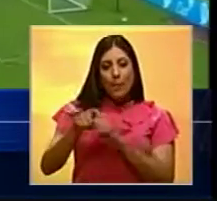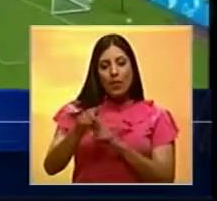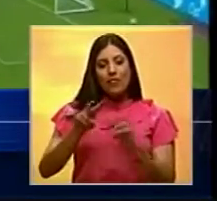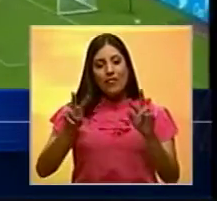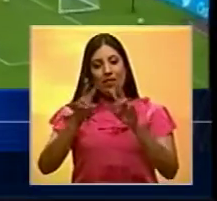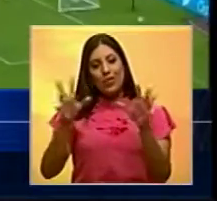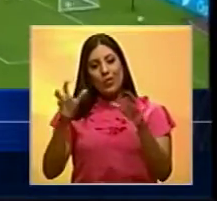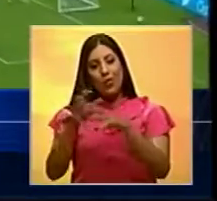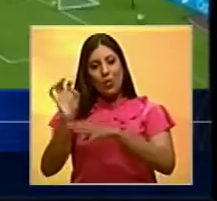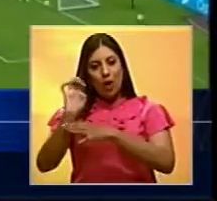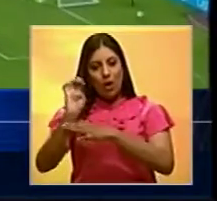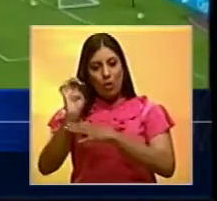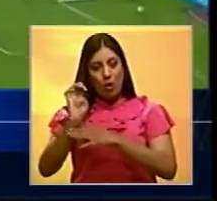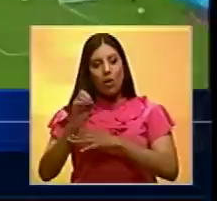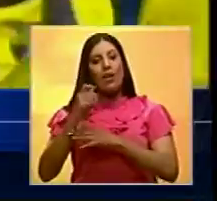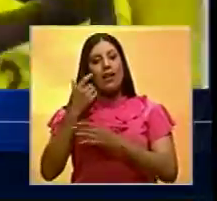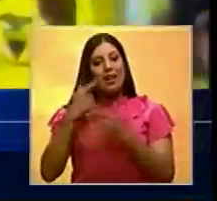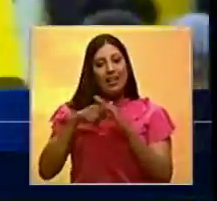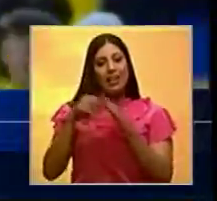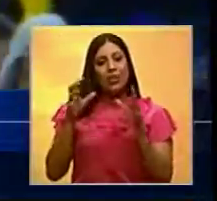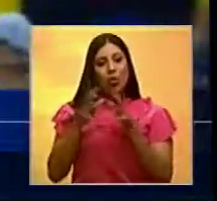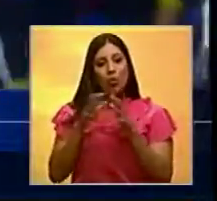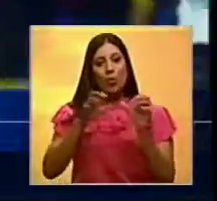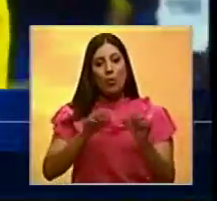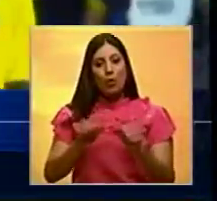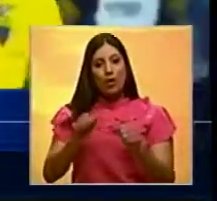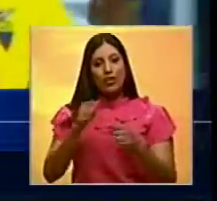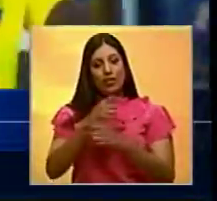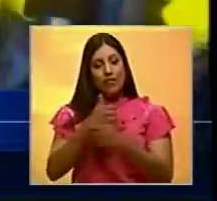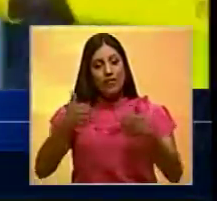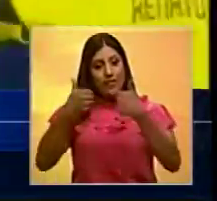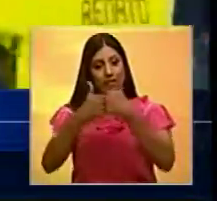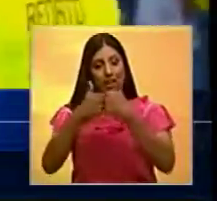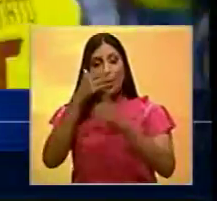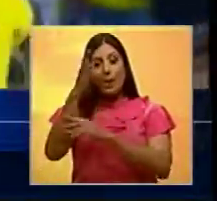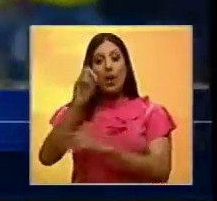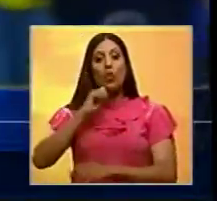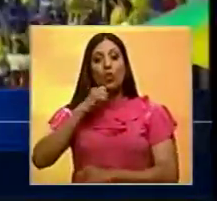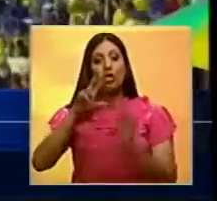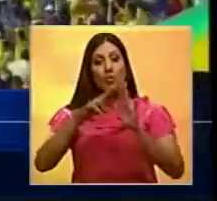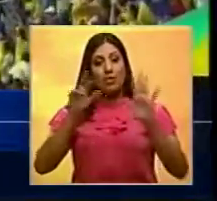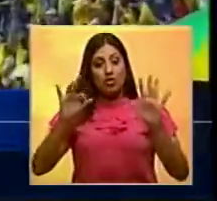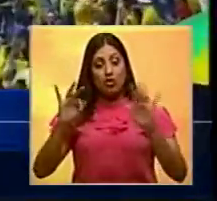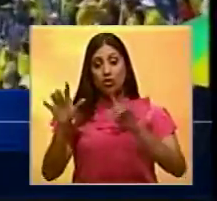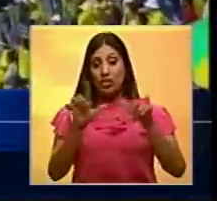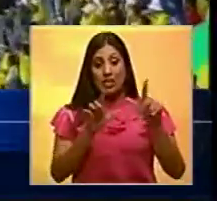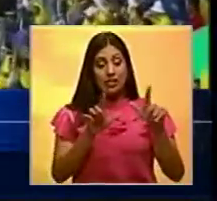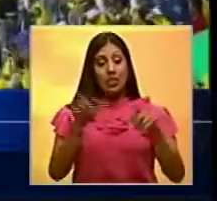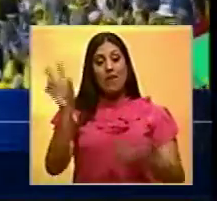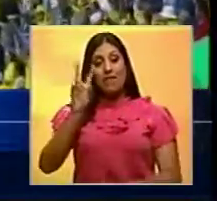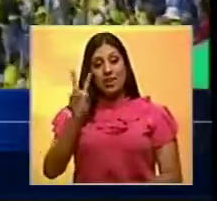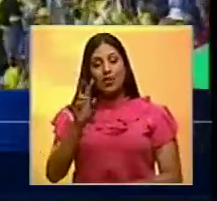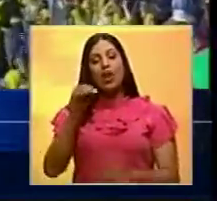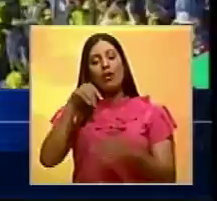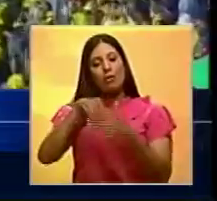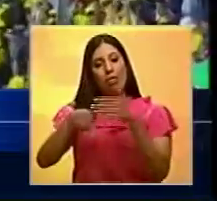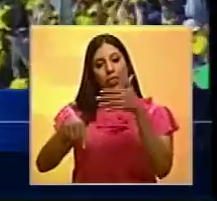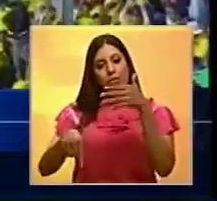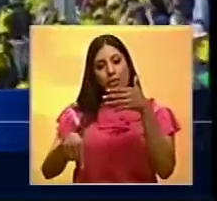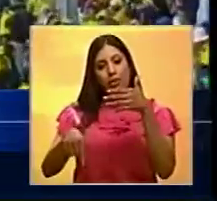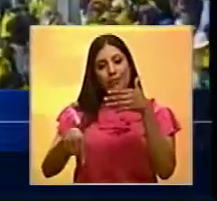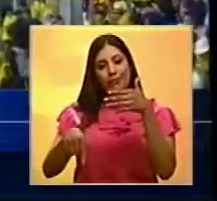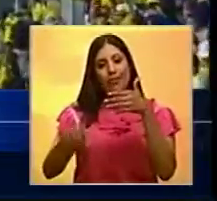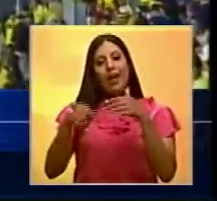de la selección ecuatoriana, que se mete en puestos de clasificación directa a Rusia 2018. Venezuela regresa al fondo de la